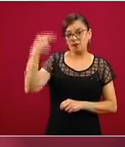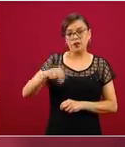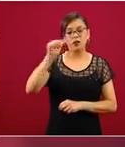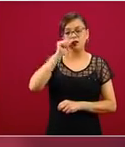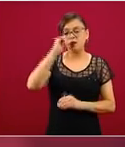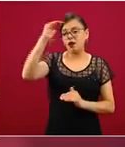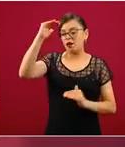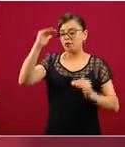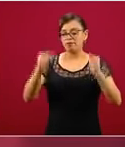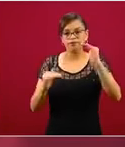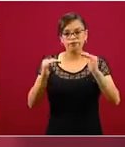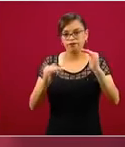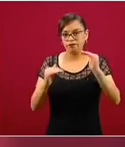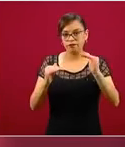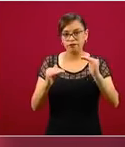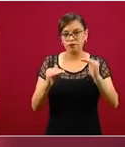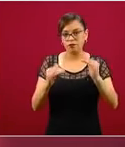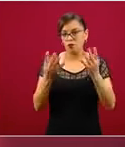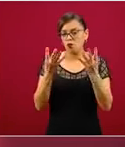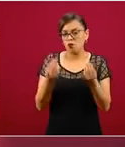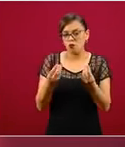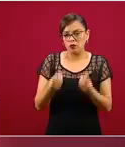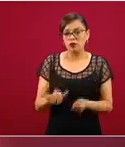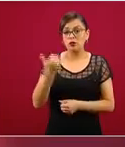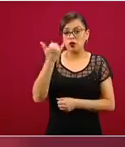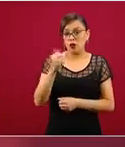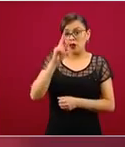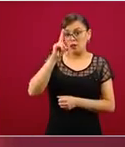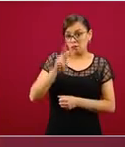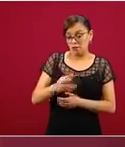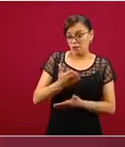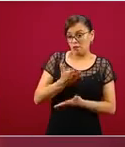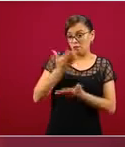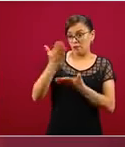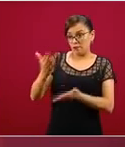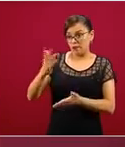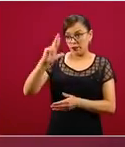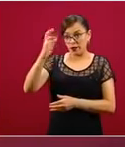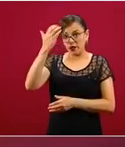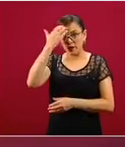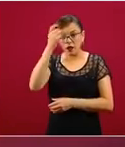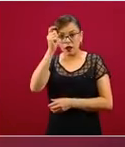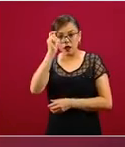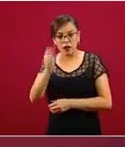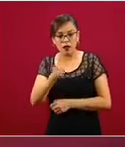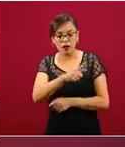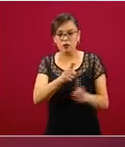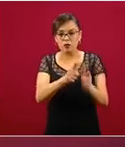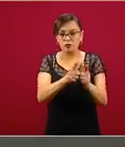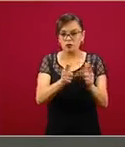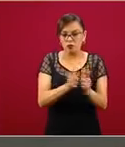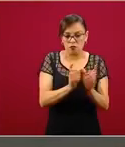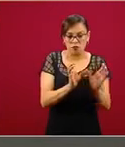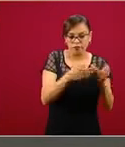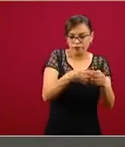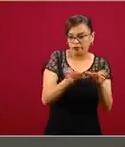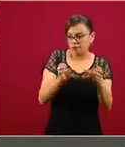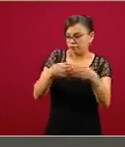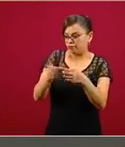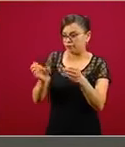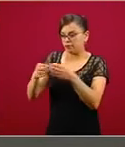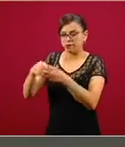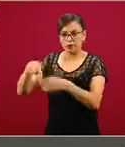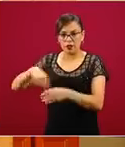Y el reconocimiento que hemos hecho siempre a el conjunto de la ciudadanía, al pueblo de México,